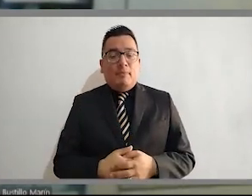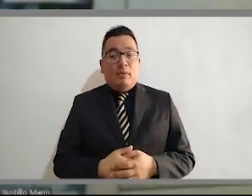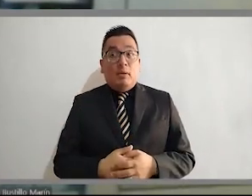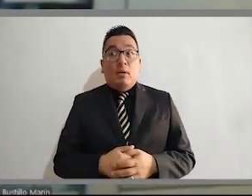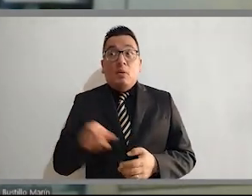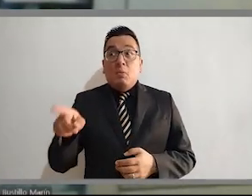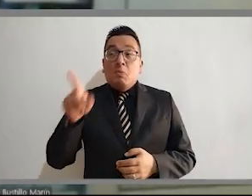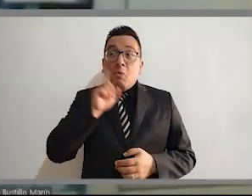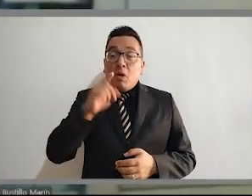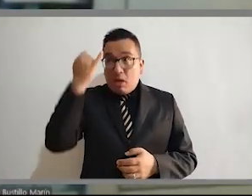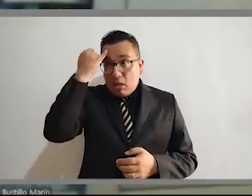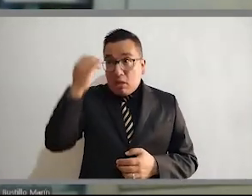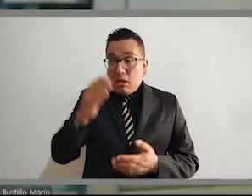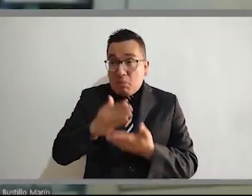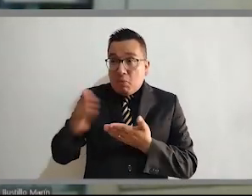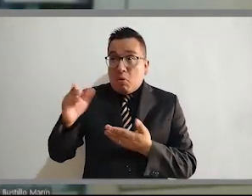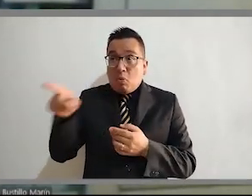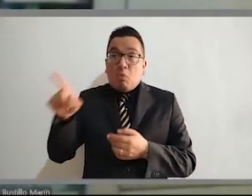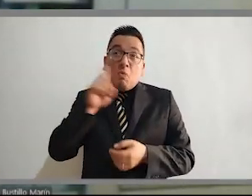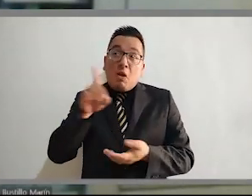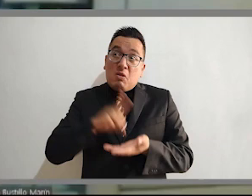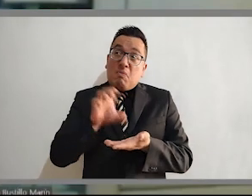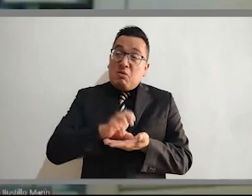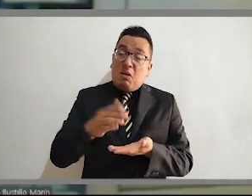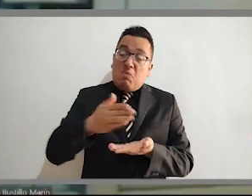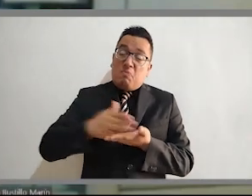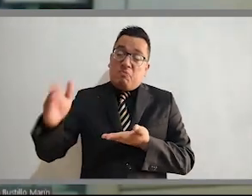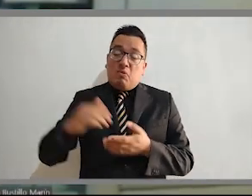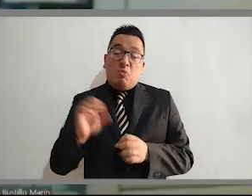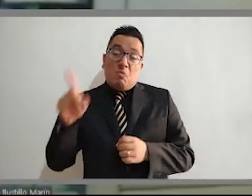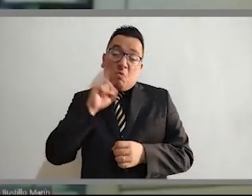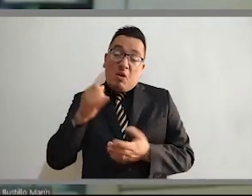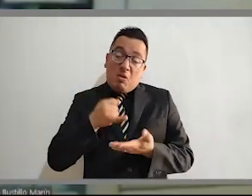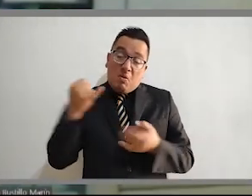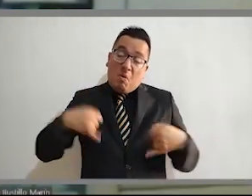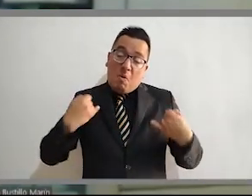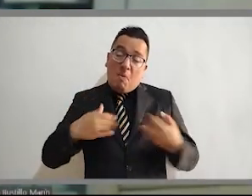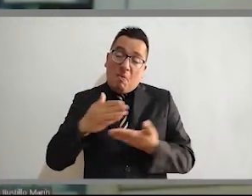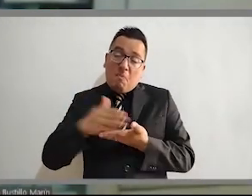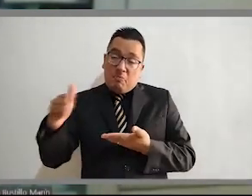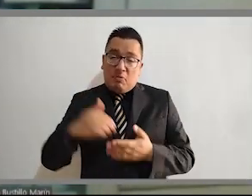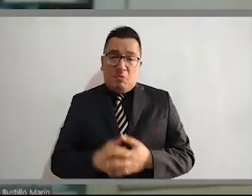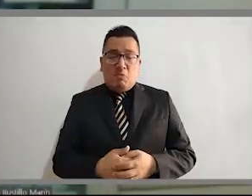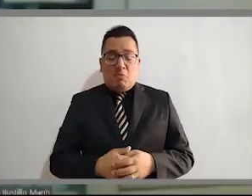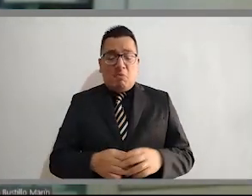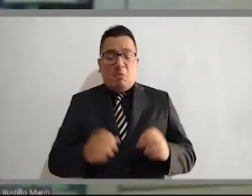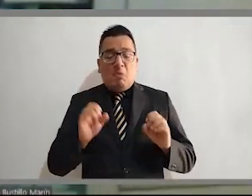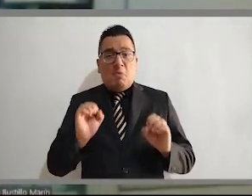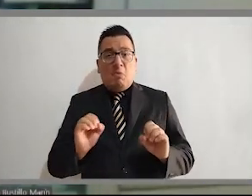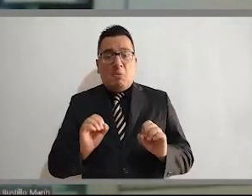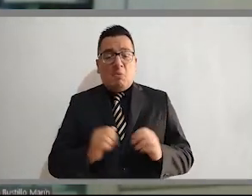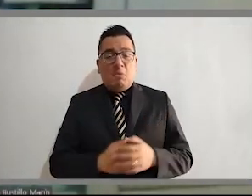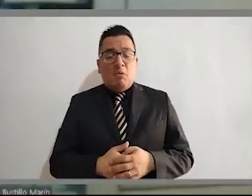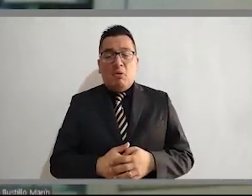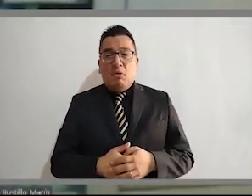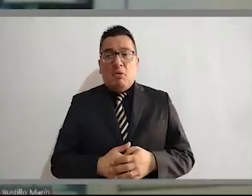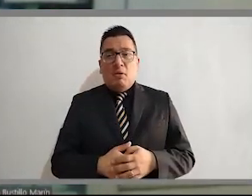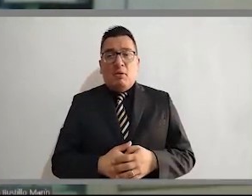por ser una mujer indígena, por ser una mujer discapacitada, por ser una mujer joven, por ser una mujer de